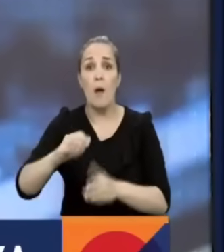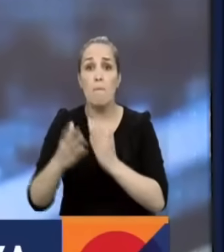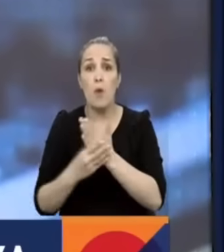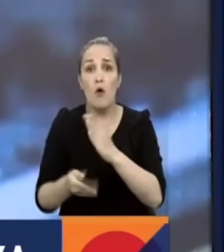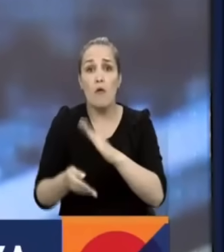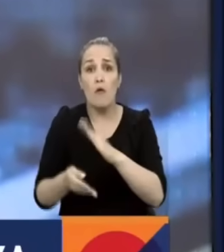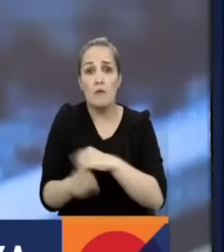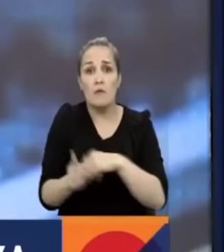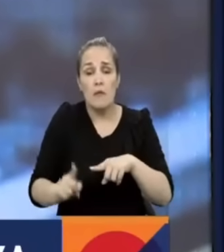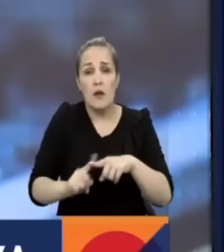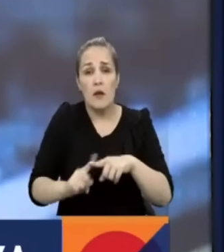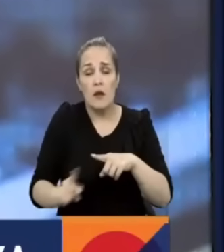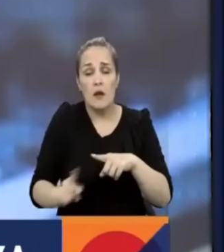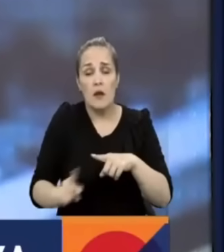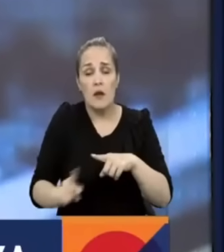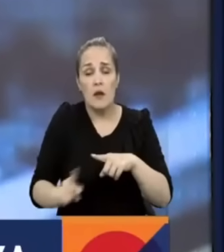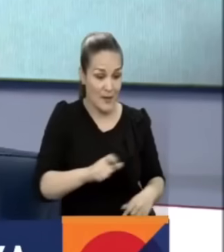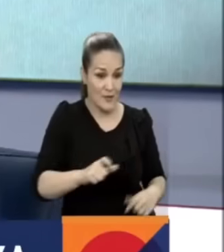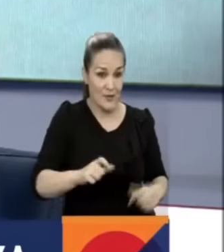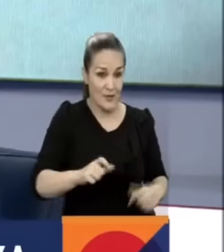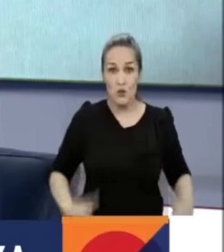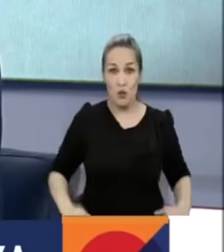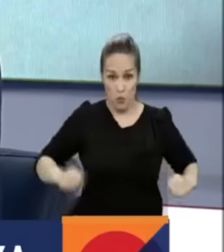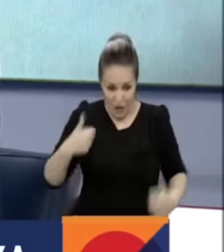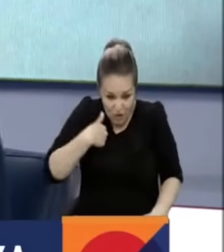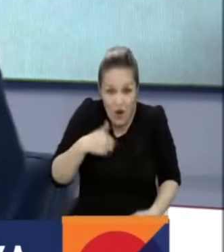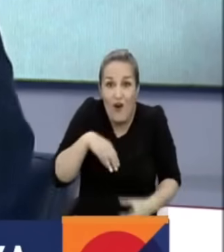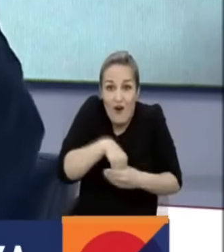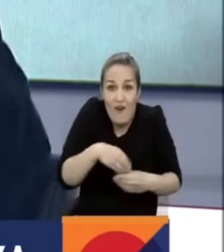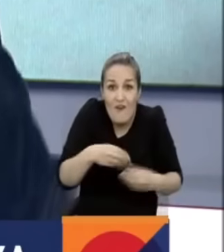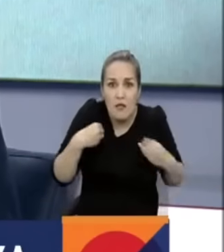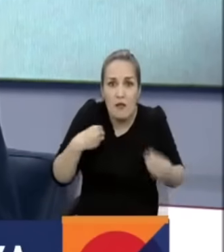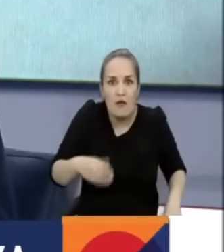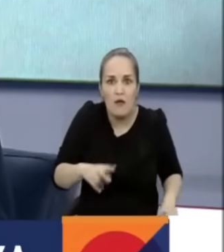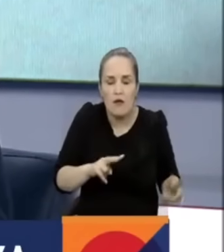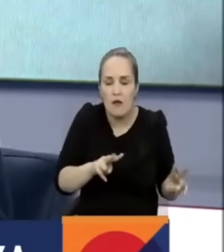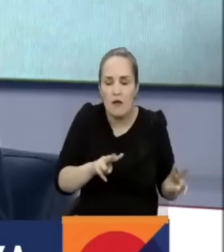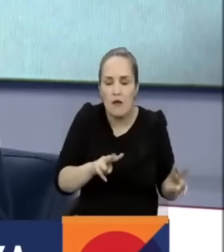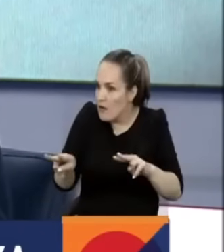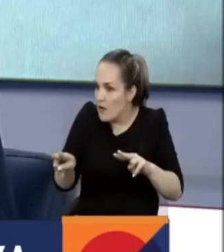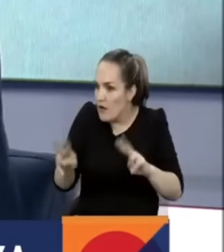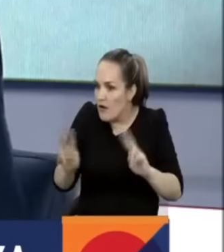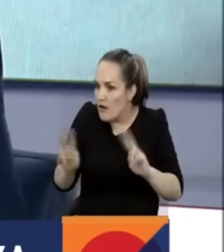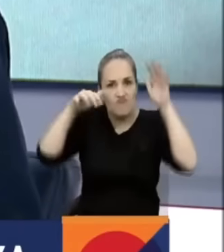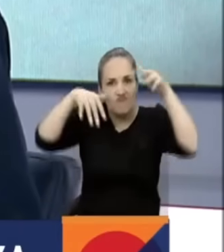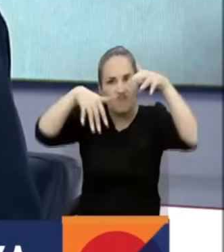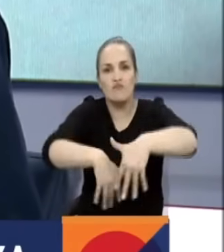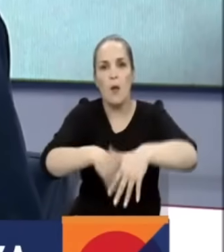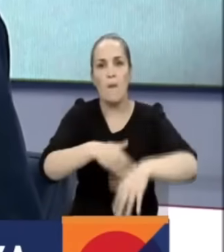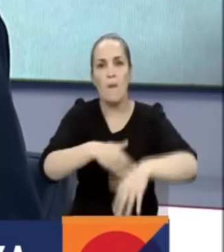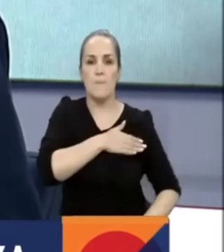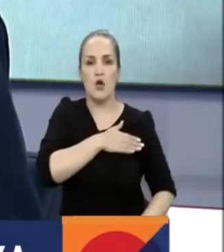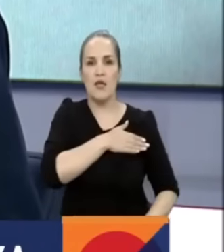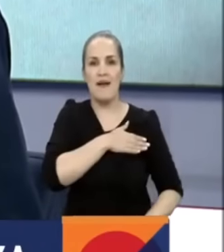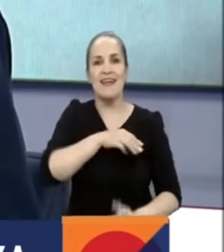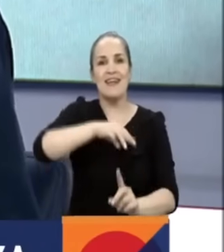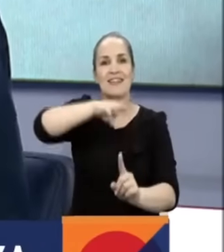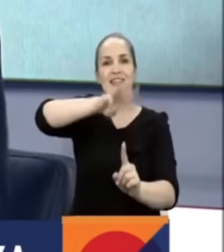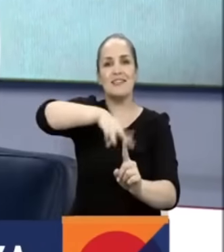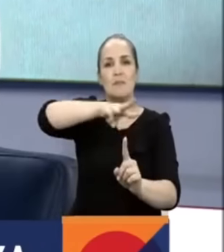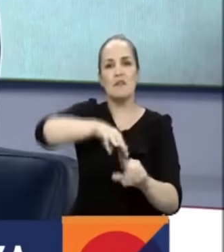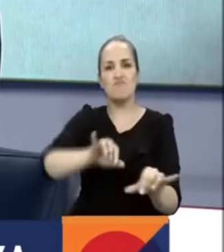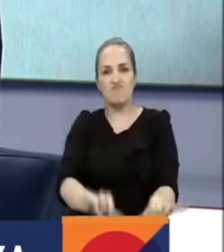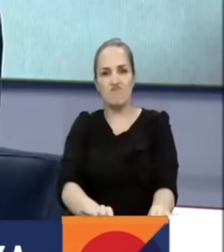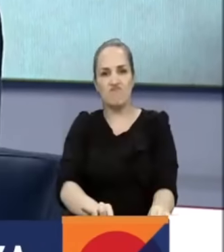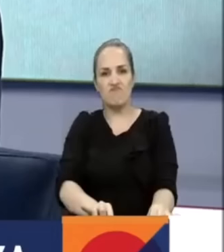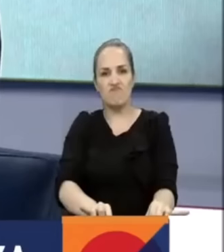Inmediatamente muchos bogotanos, entre los cuales estuve yo, decidimos sembrarnos en la Plaza de Bolívar durante 3 meses. Y